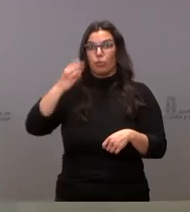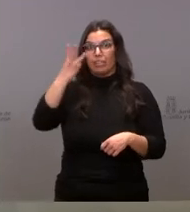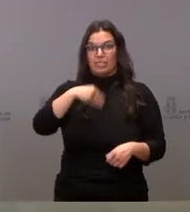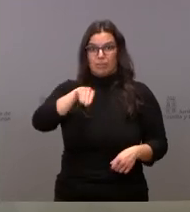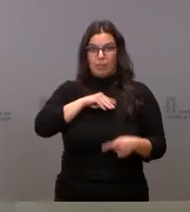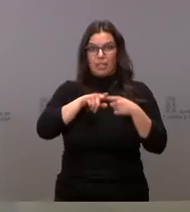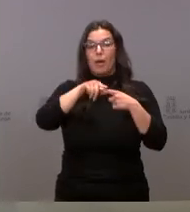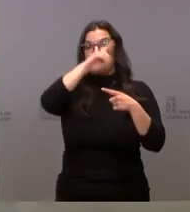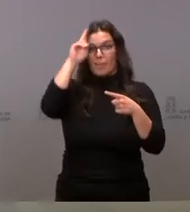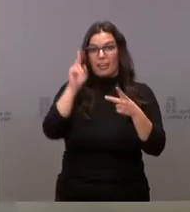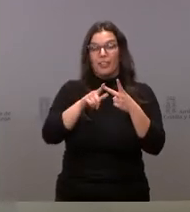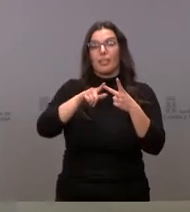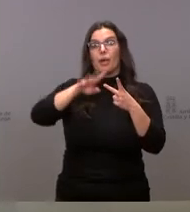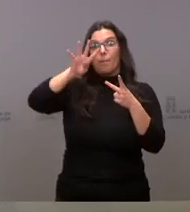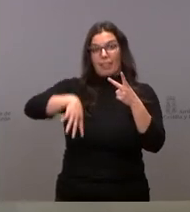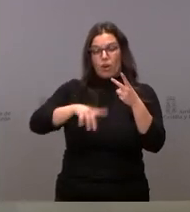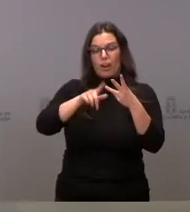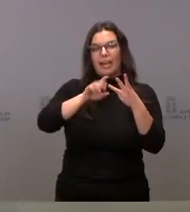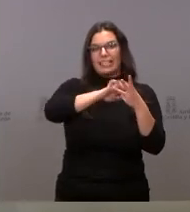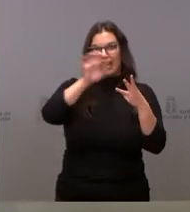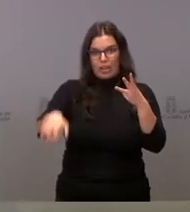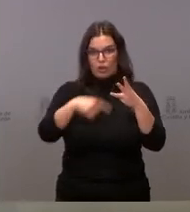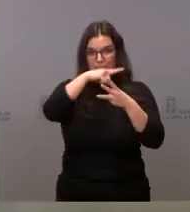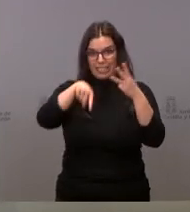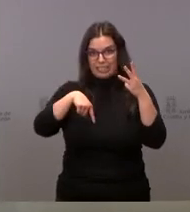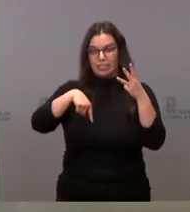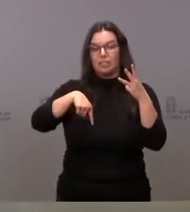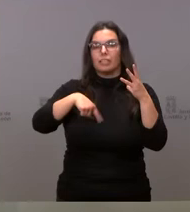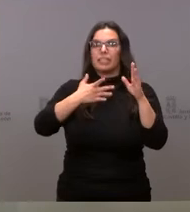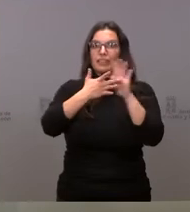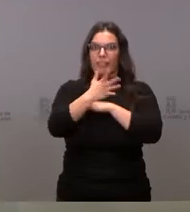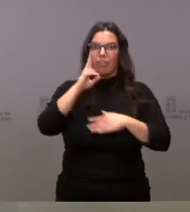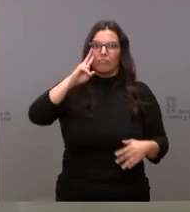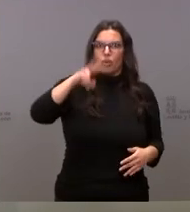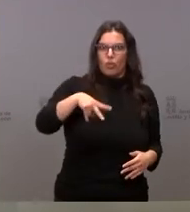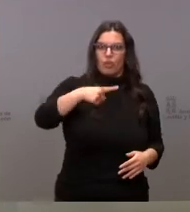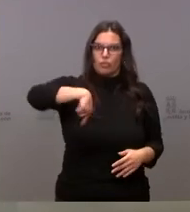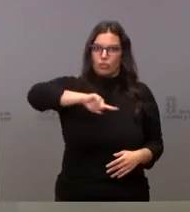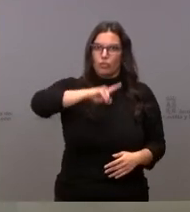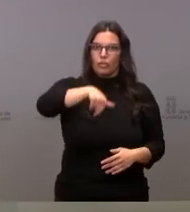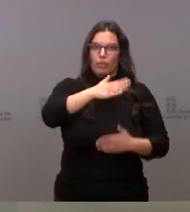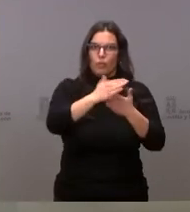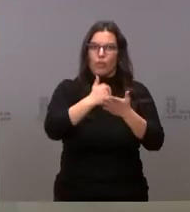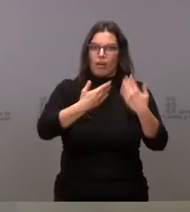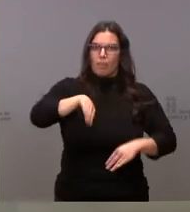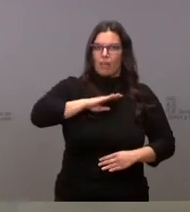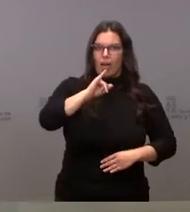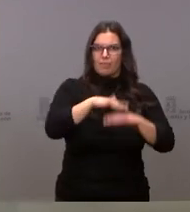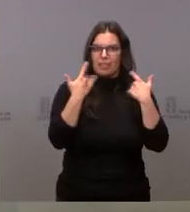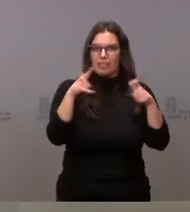madrid/barcelona y en castilla y león' reconociendo por tanto el potencial y la capacidad de nuestra comunidad autónoma en este sector